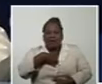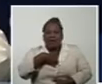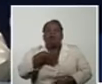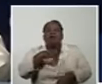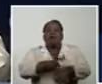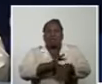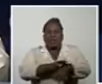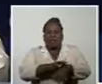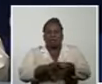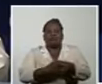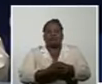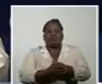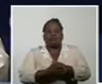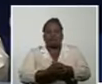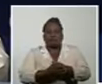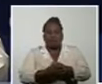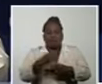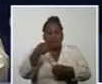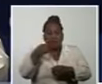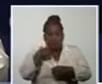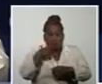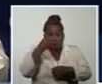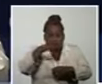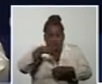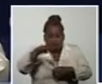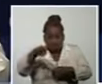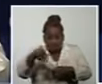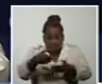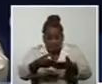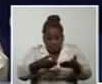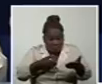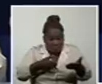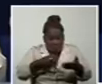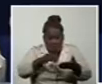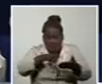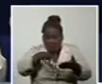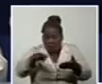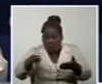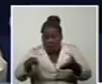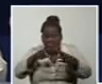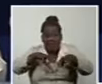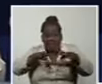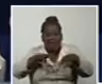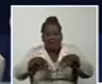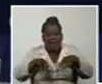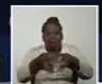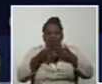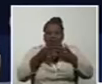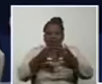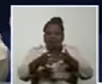enfermedad. Yo busqué varios trabajos y